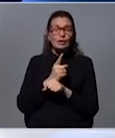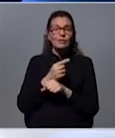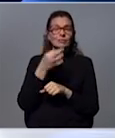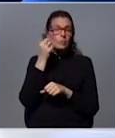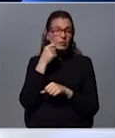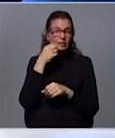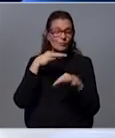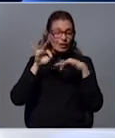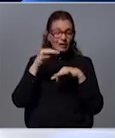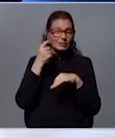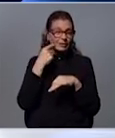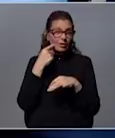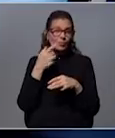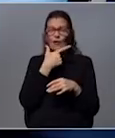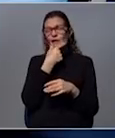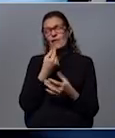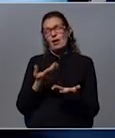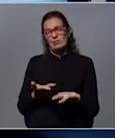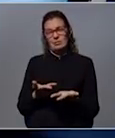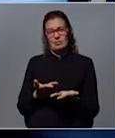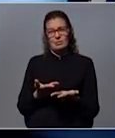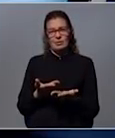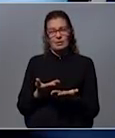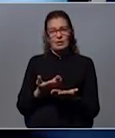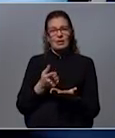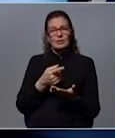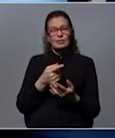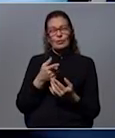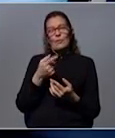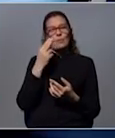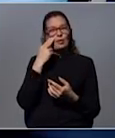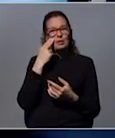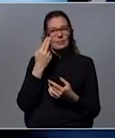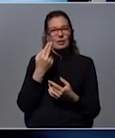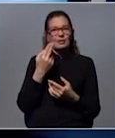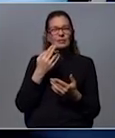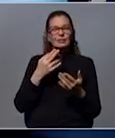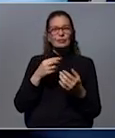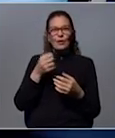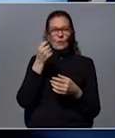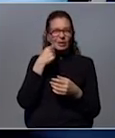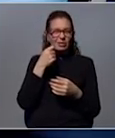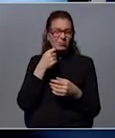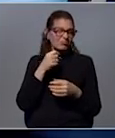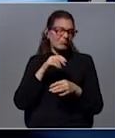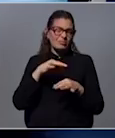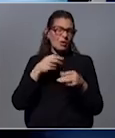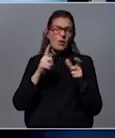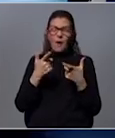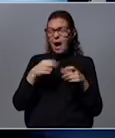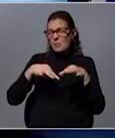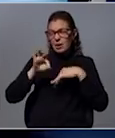sería bastante fácil de quebrar el circuito porque porque si no vende chicles no hacen plata bueno acá